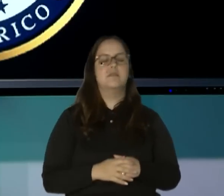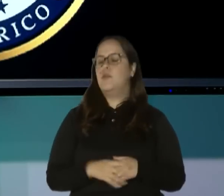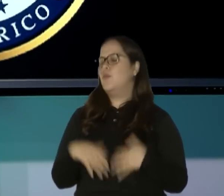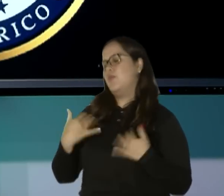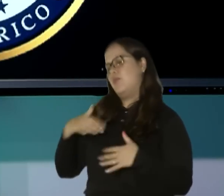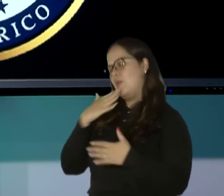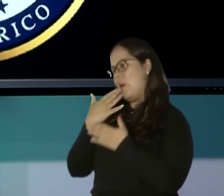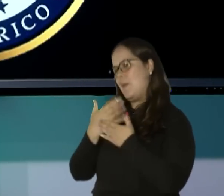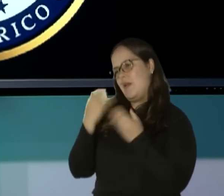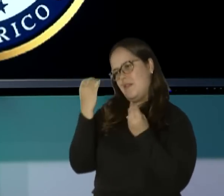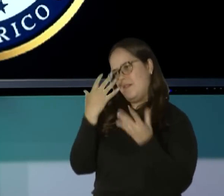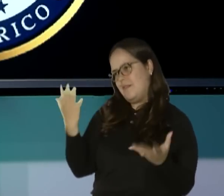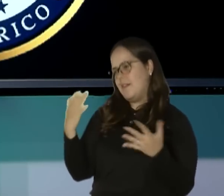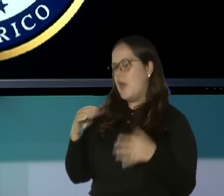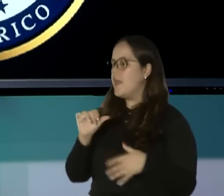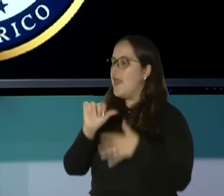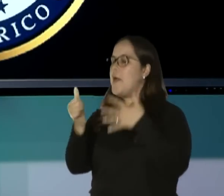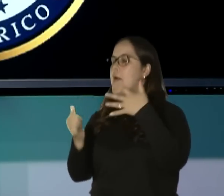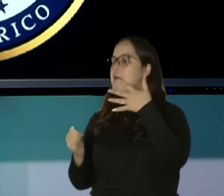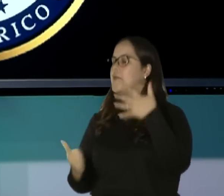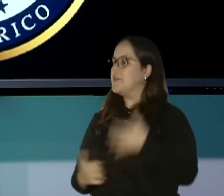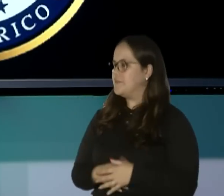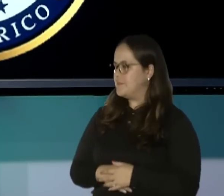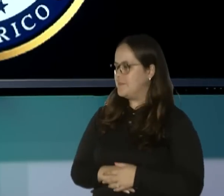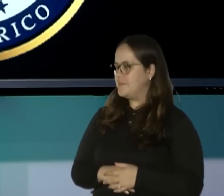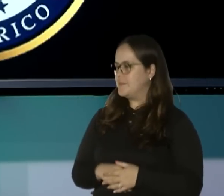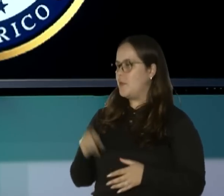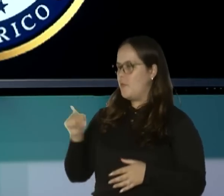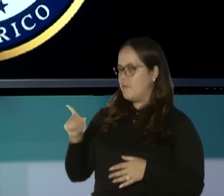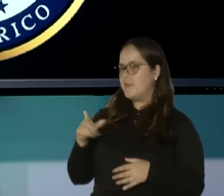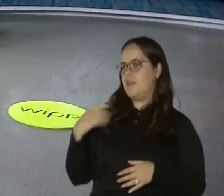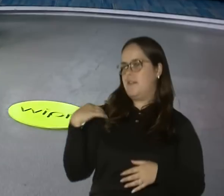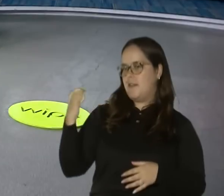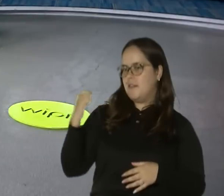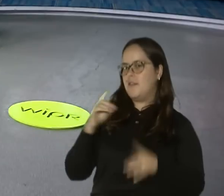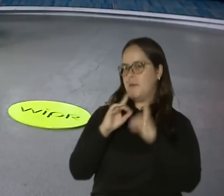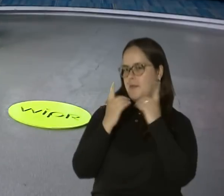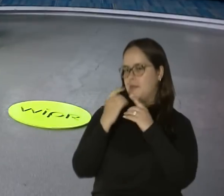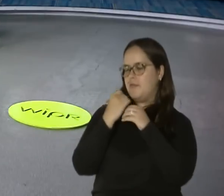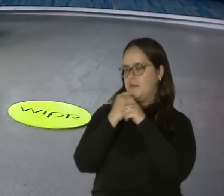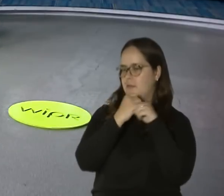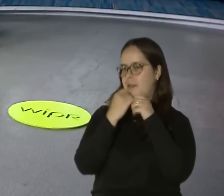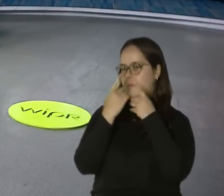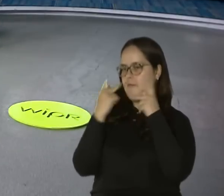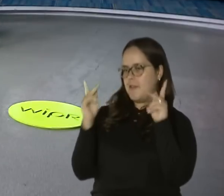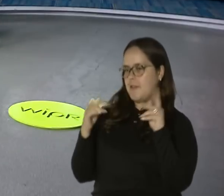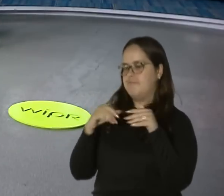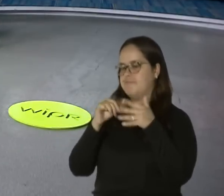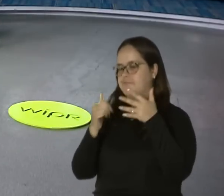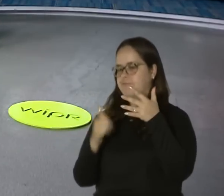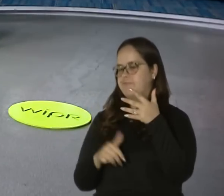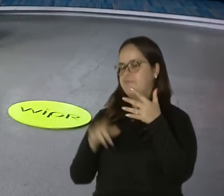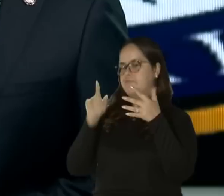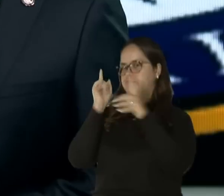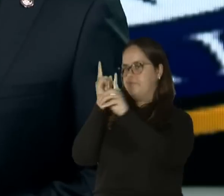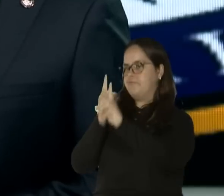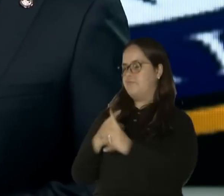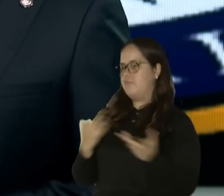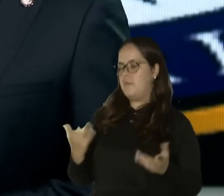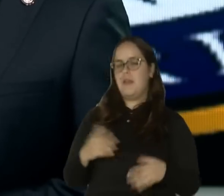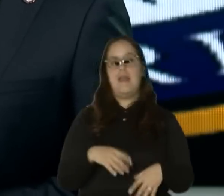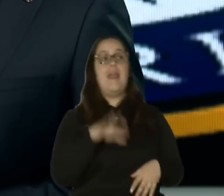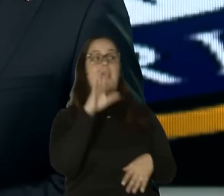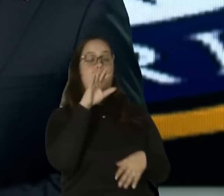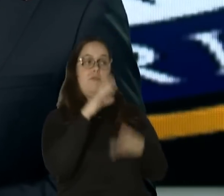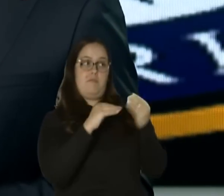otras cosas más, ¿verdad? Tiene esto de planificado como secretario del Departamento de Seguridad Pública. Mira, te puedo hablar de FURA, el negociador de